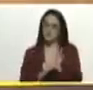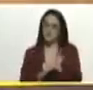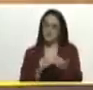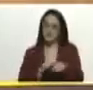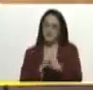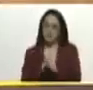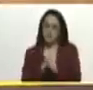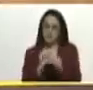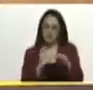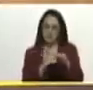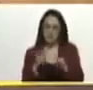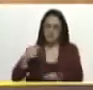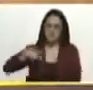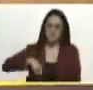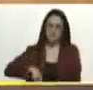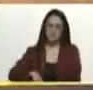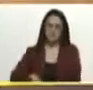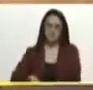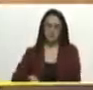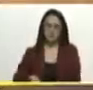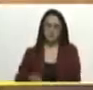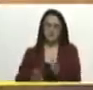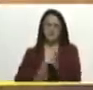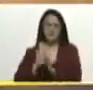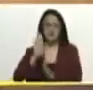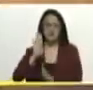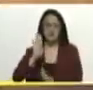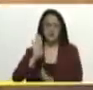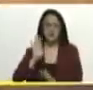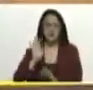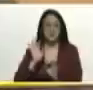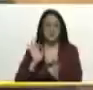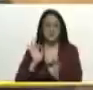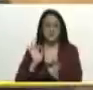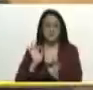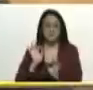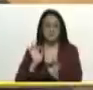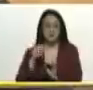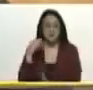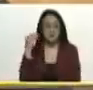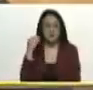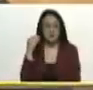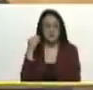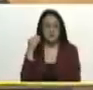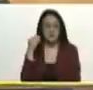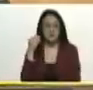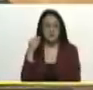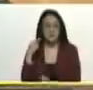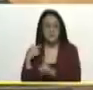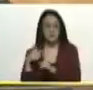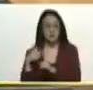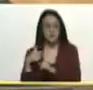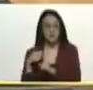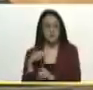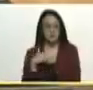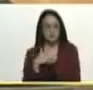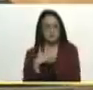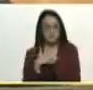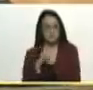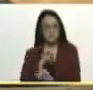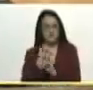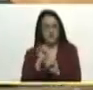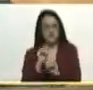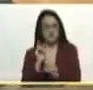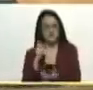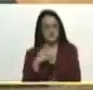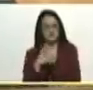trabajo conjunto, de la inversión y del desarrollo. Así que creo que es muy positivo. Nosotros nos sentimos muy felices de estar en